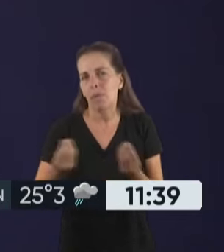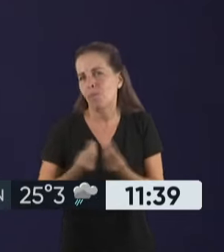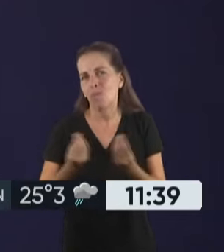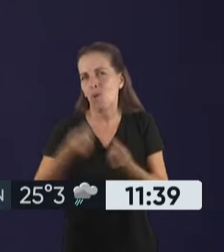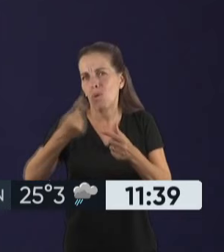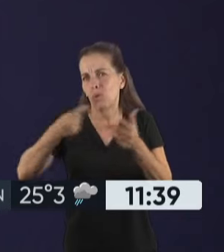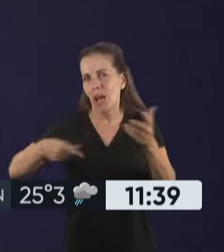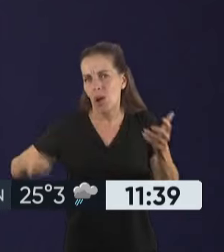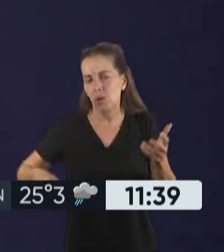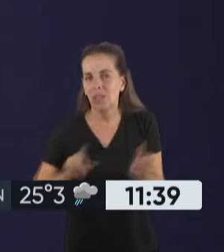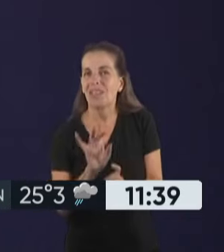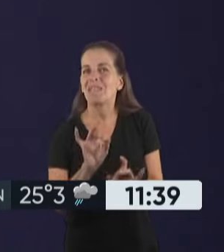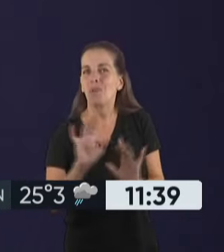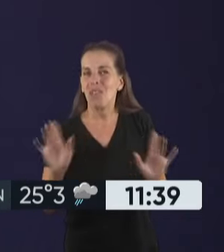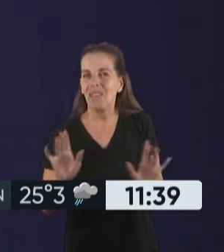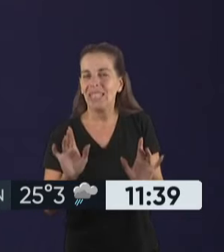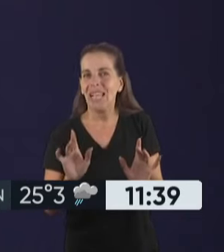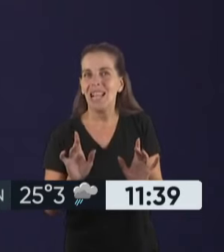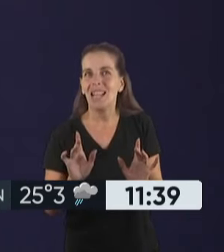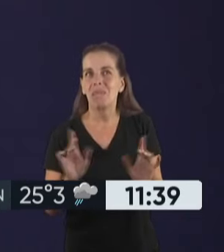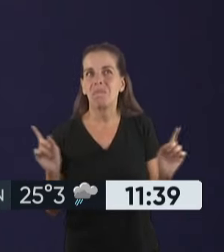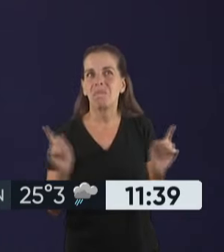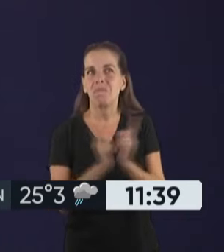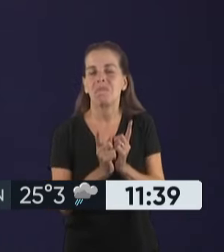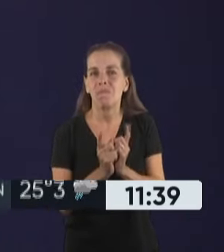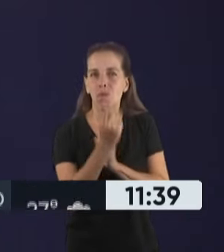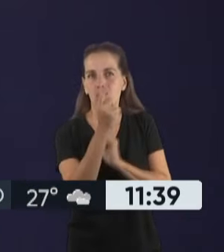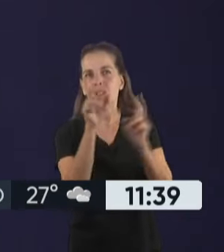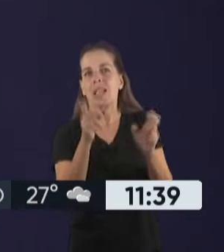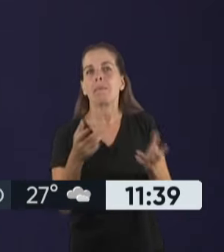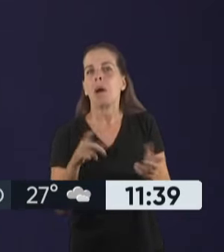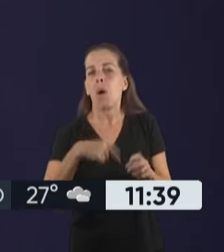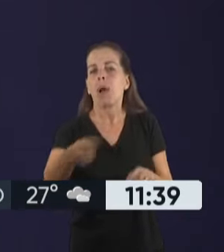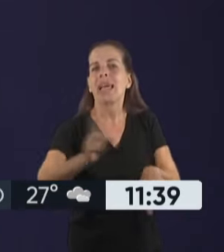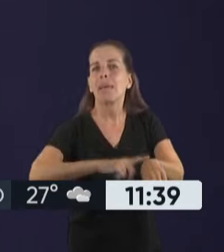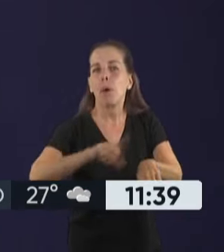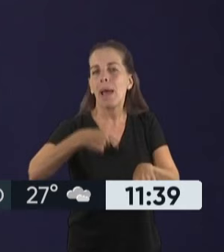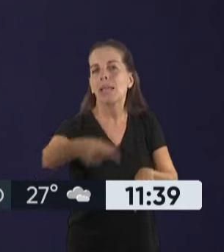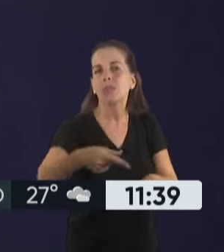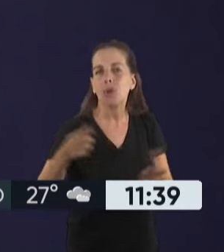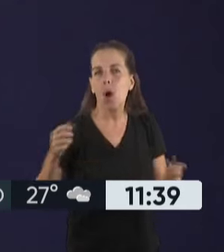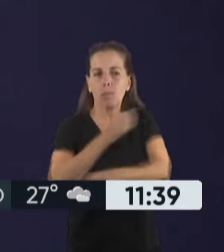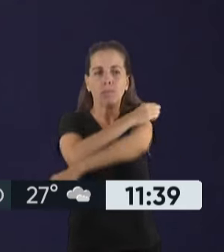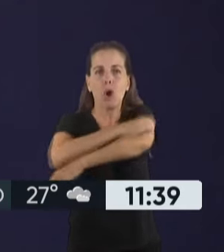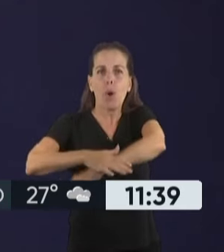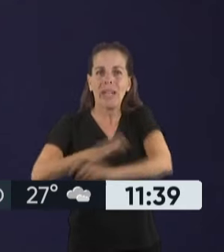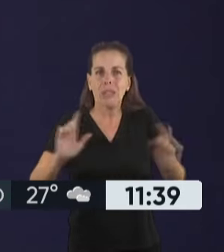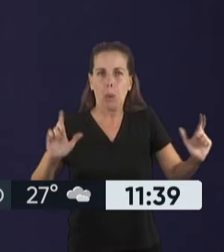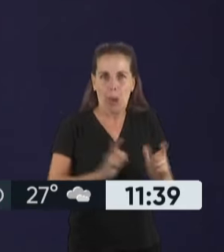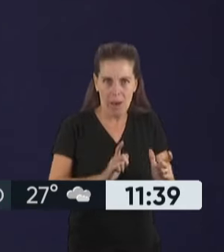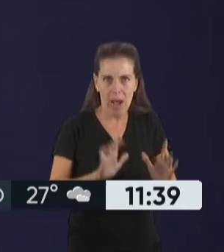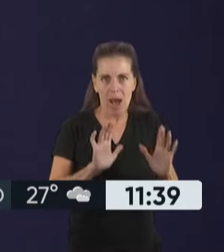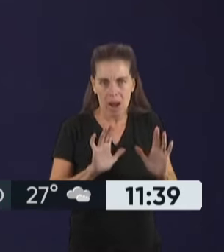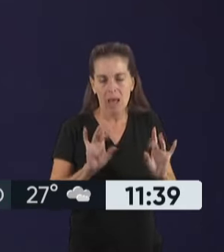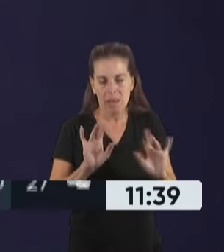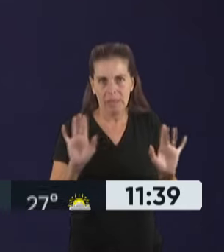de cuestiones es muy difícil eh referirme A cuánto va a bajar o no va a bajar la pobreza de todas maneras en el norte